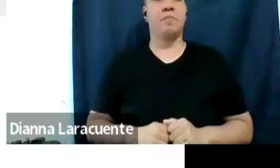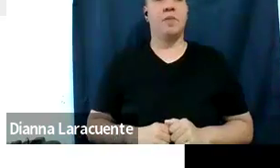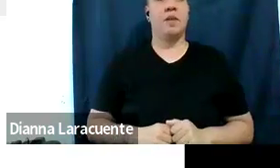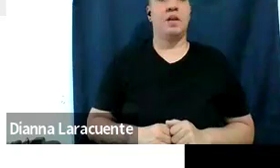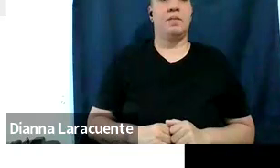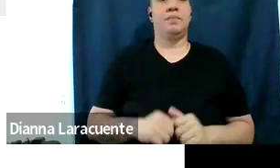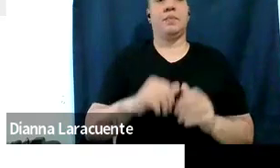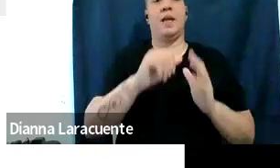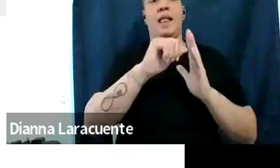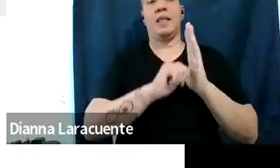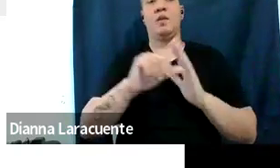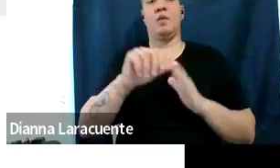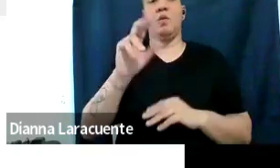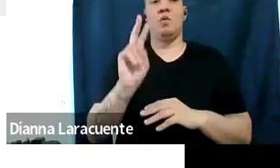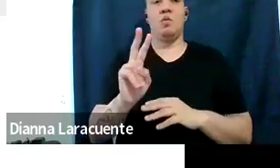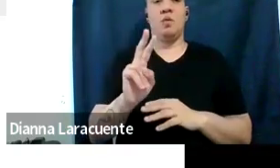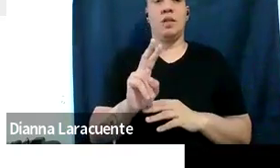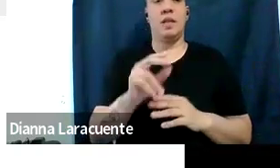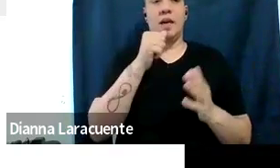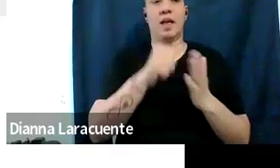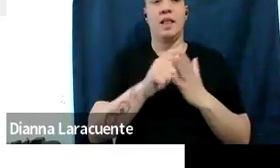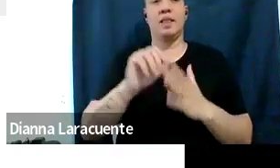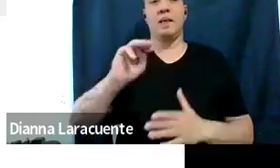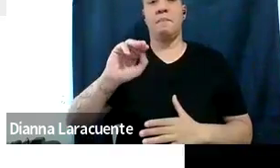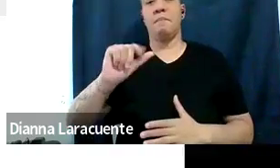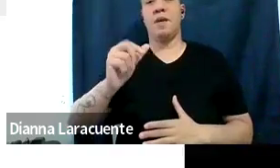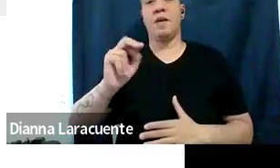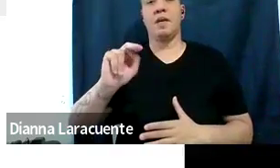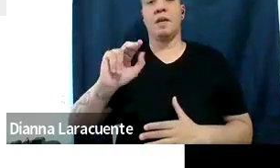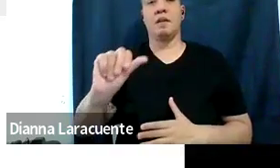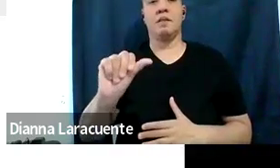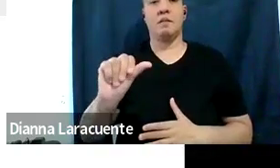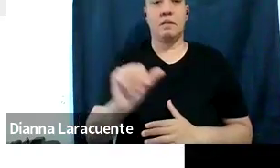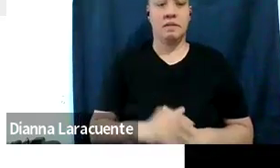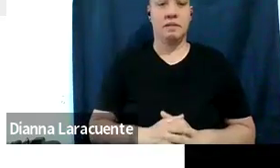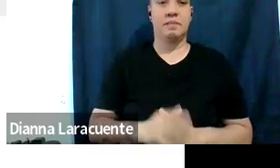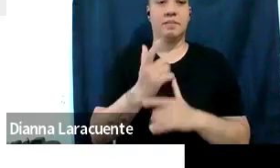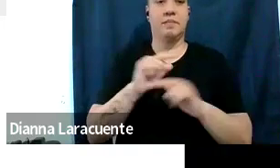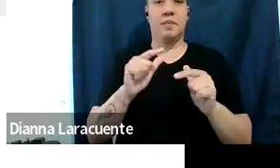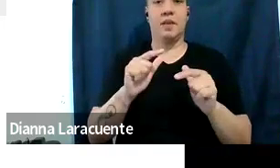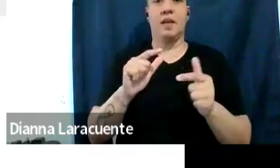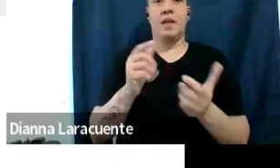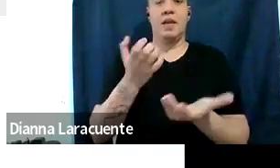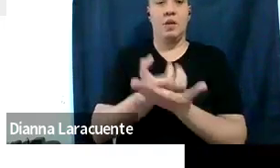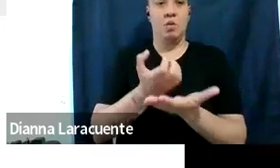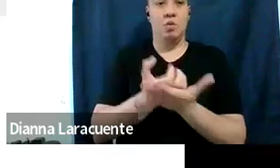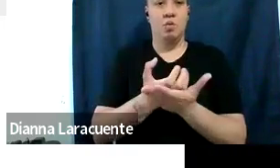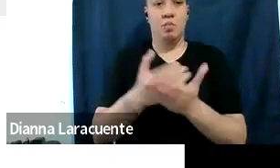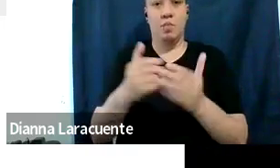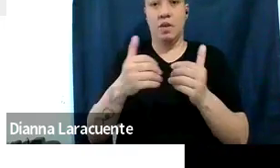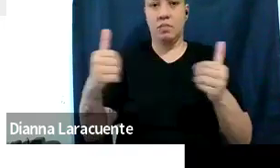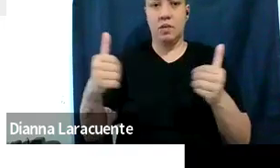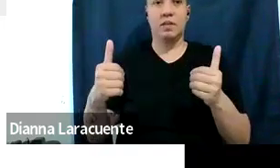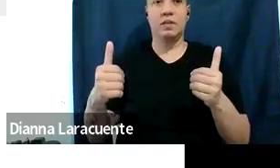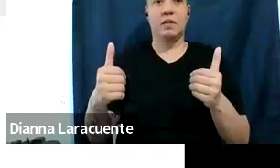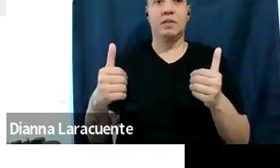de la Libertad, que lo llama José Martí, fíjese lo que se aprueba: la descentralización económica, la identidad política y jurídica